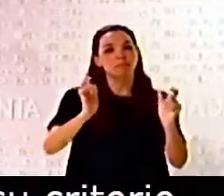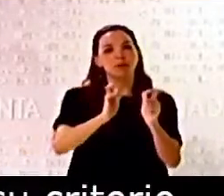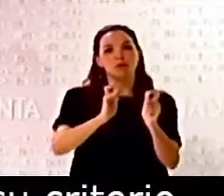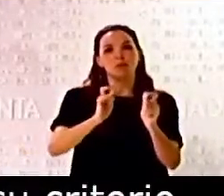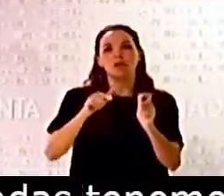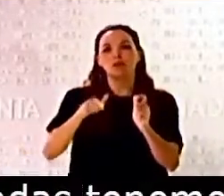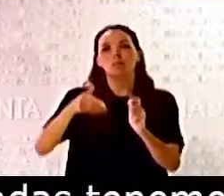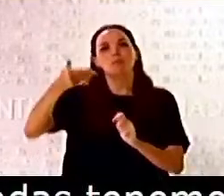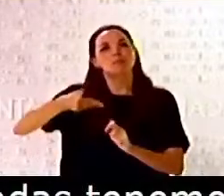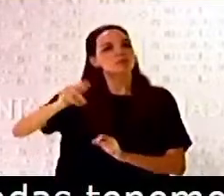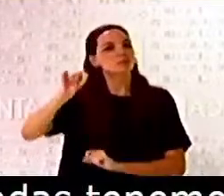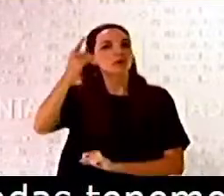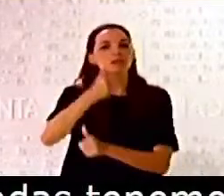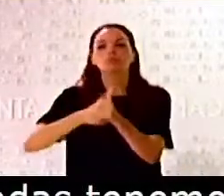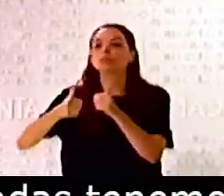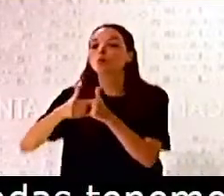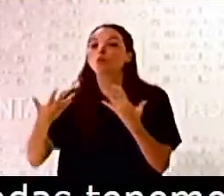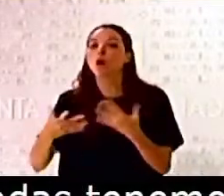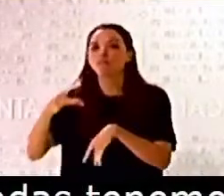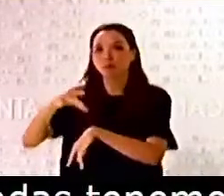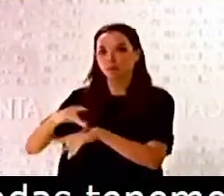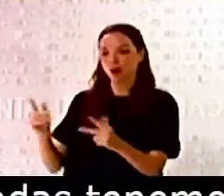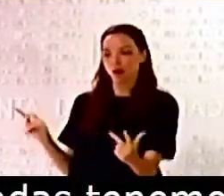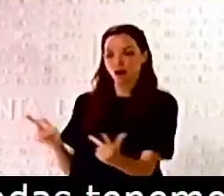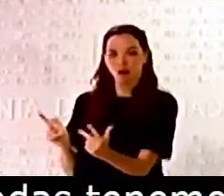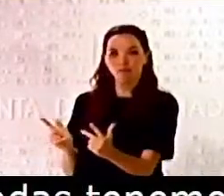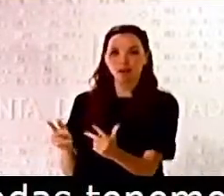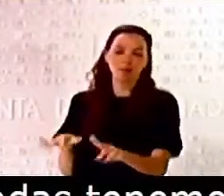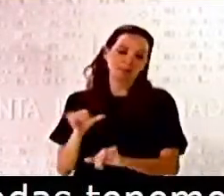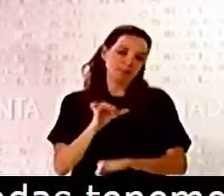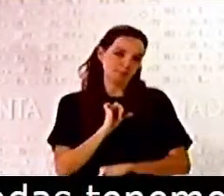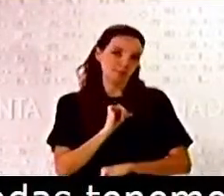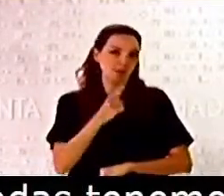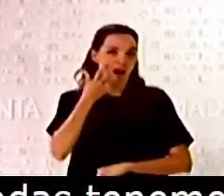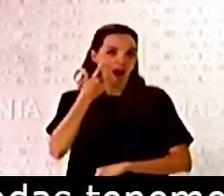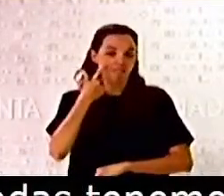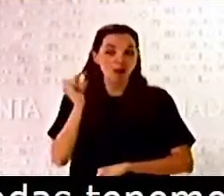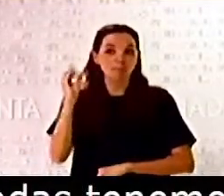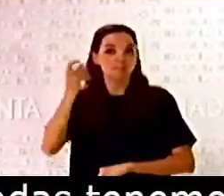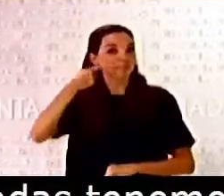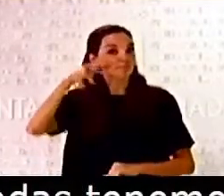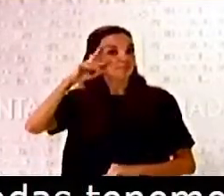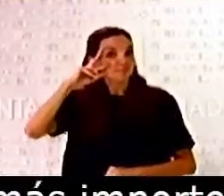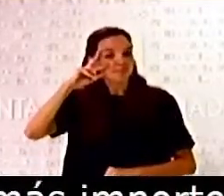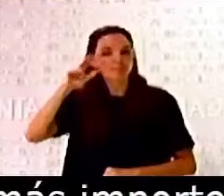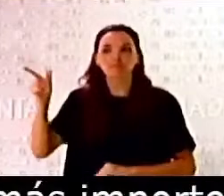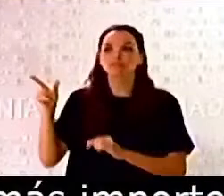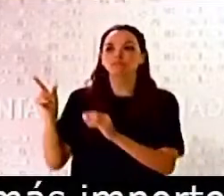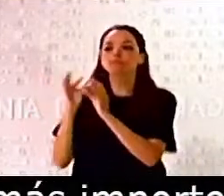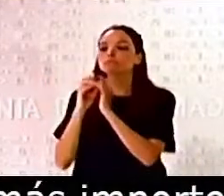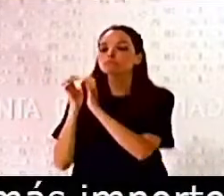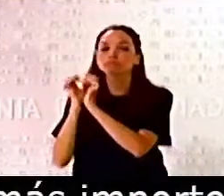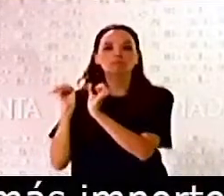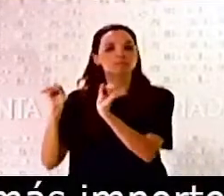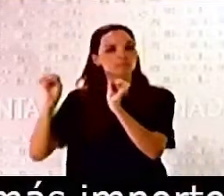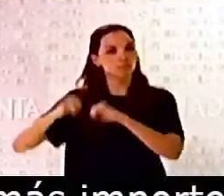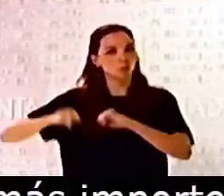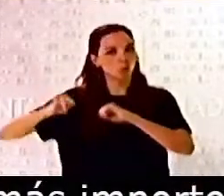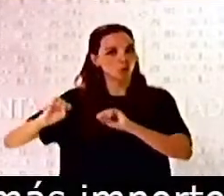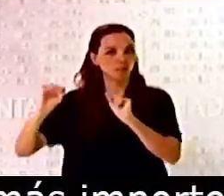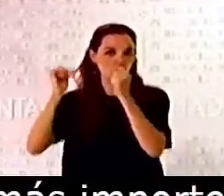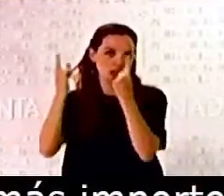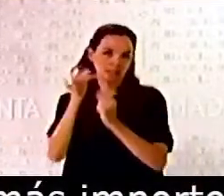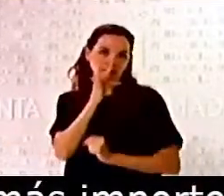grave. Pero, en cualquier caso, esperaremos a que la ponencia de alerta se ponga de acuerdo en ese